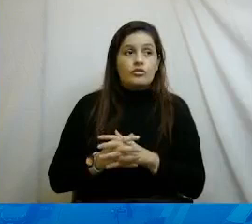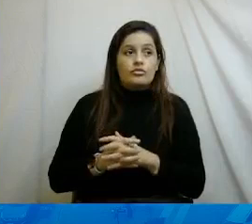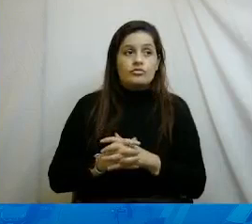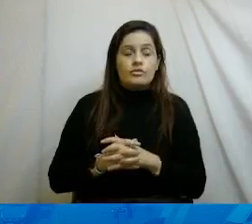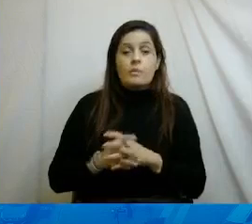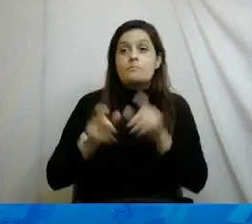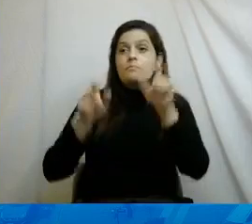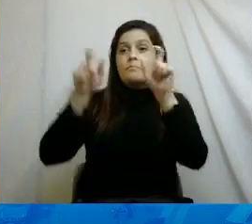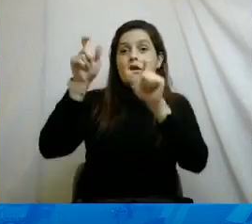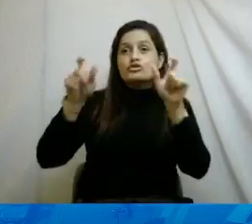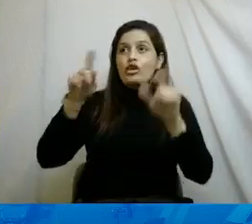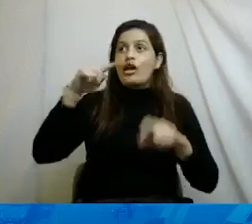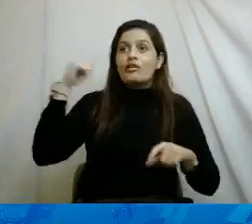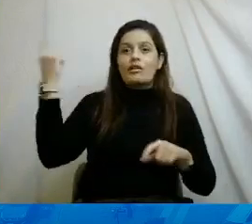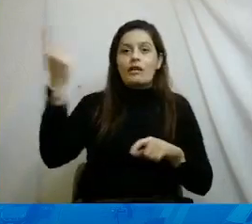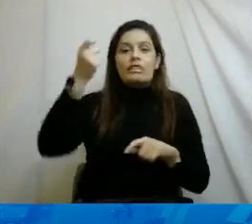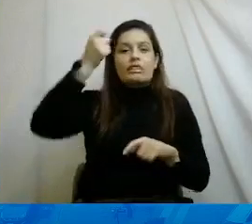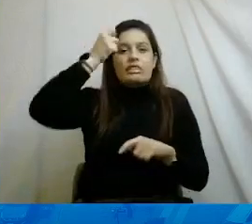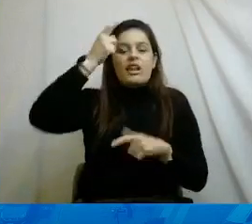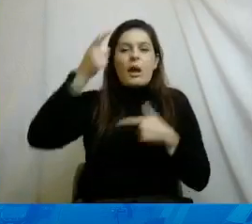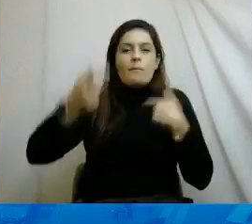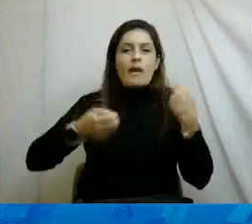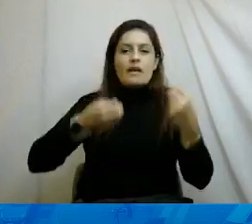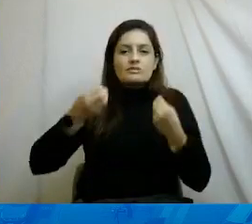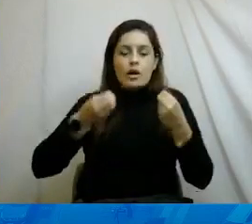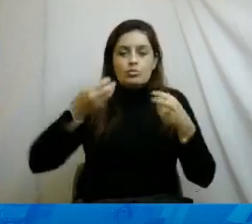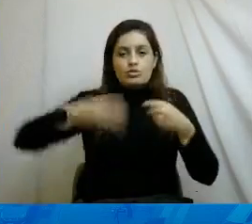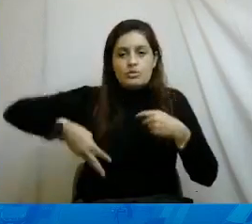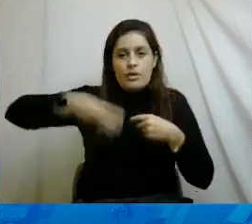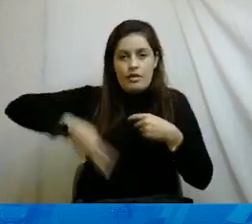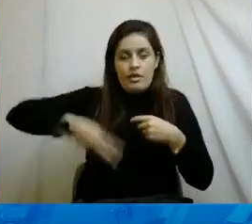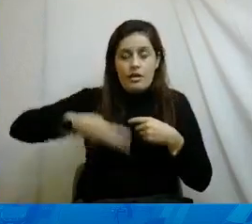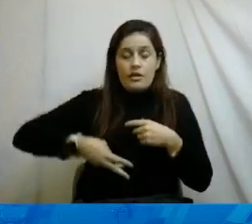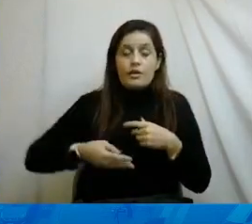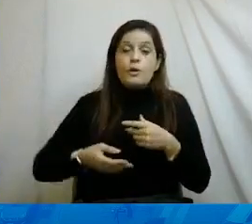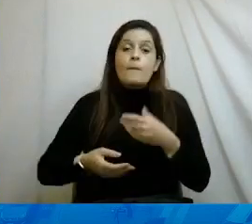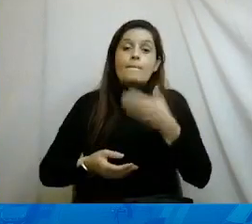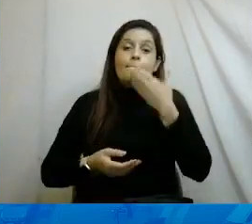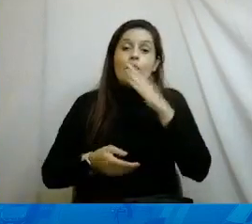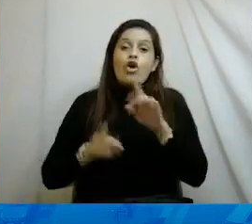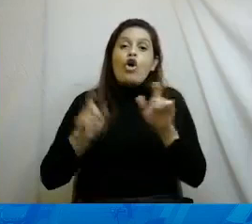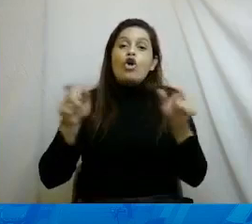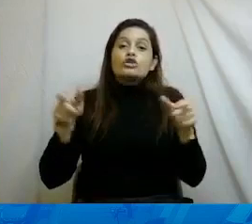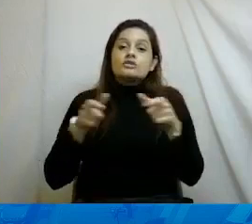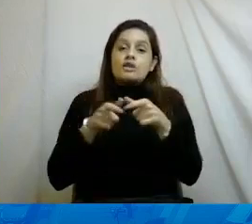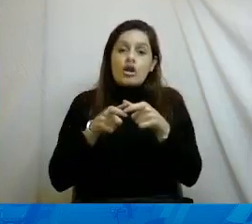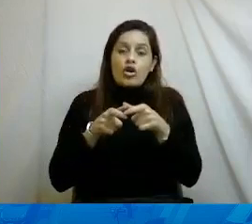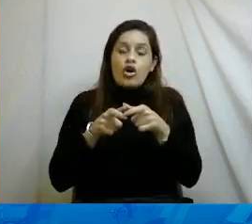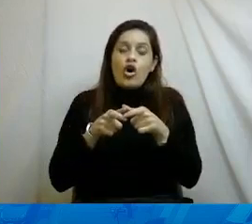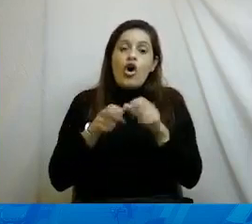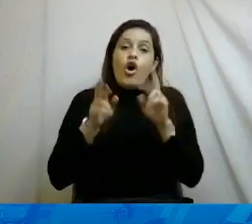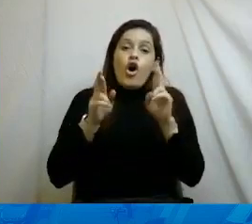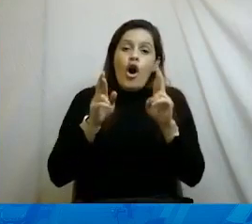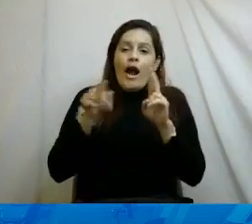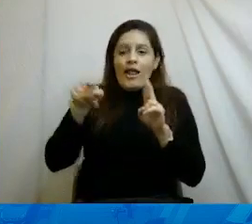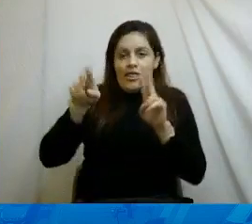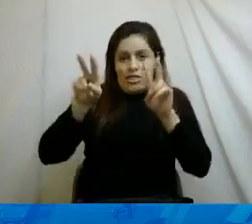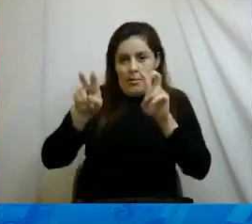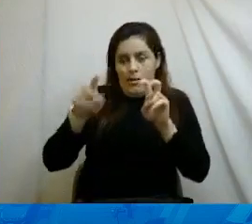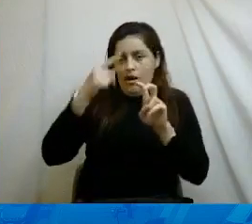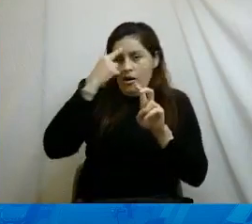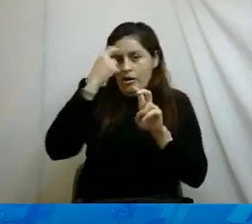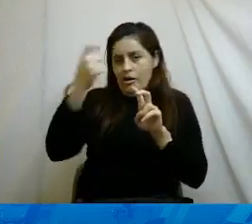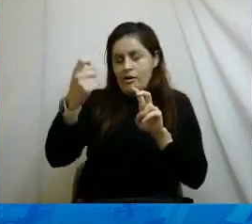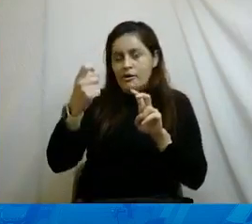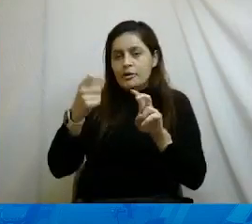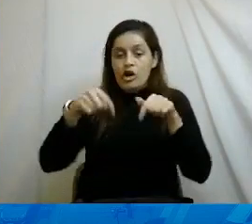comunidad tenga claro qué es lo que está pasando en el municipio de Melipilla, lo que debería haber es un consejo donde se tratara seriamente el tema.